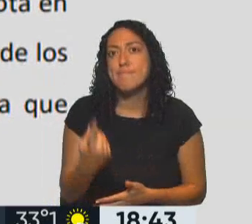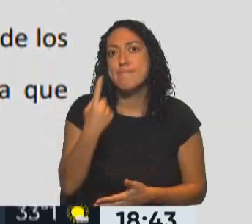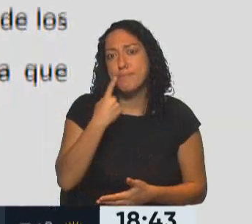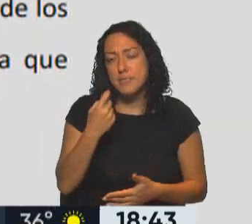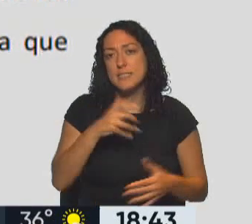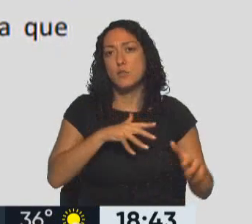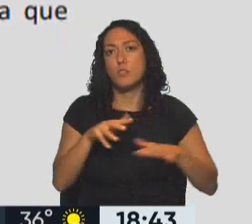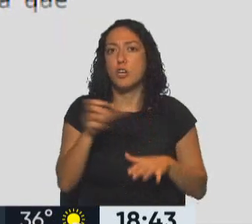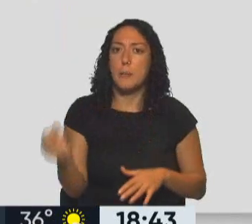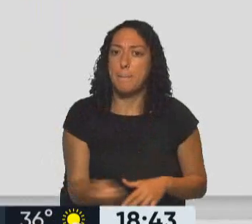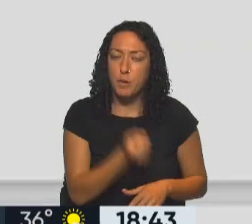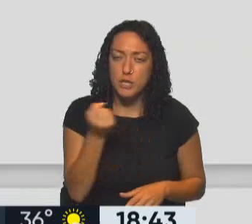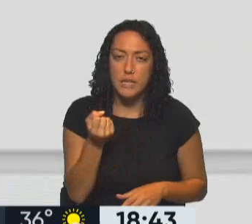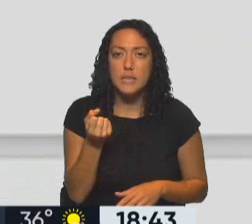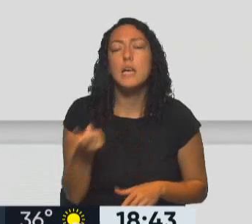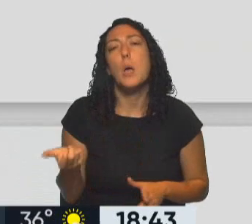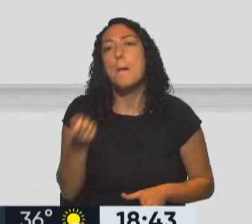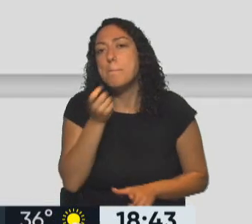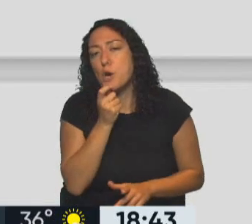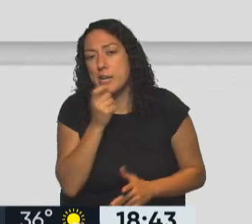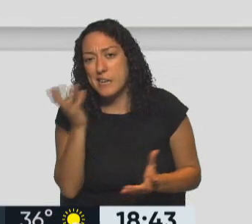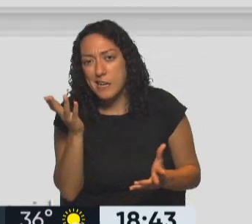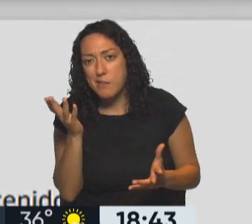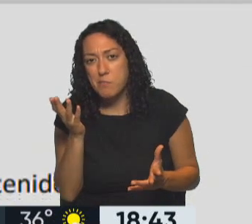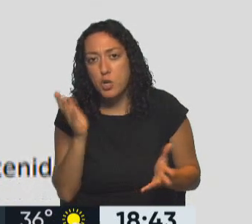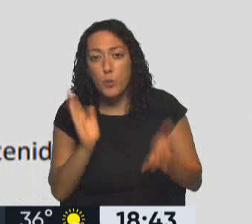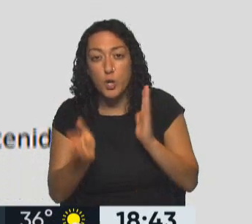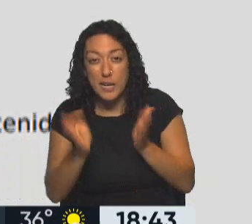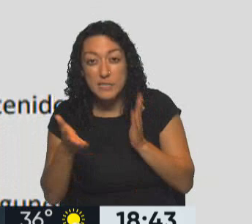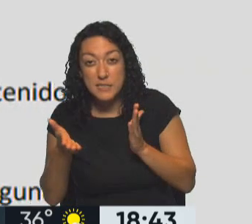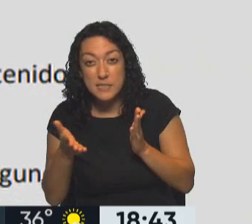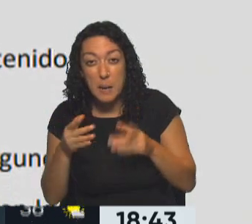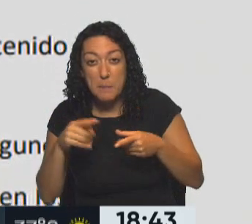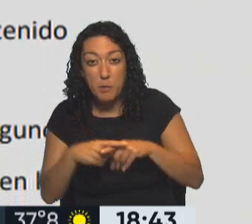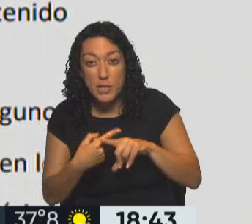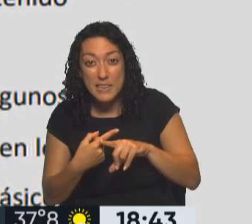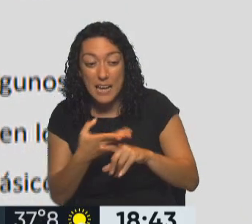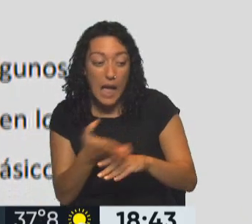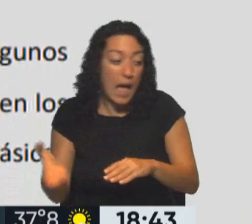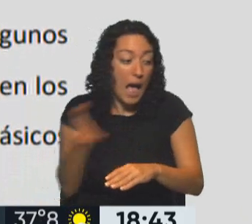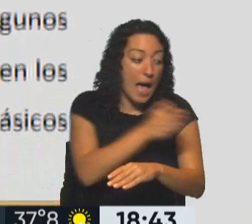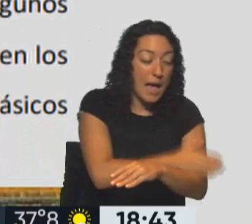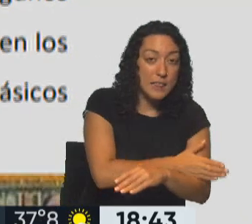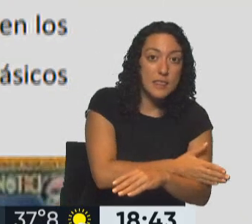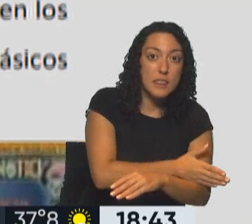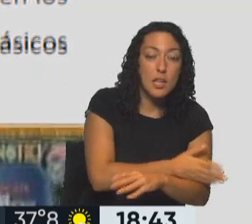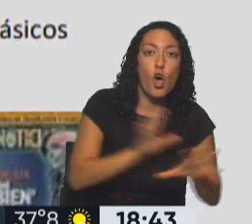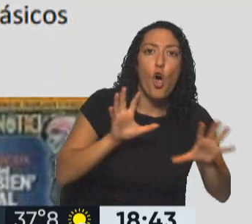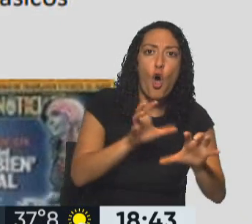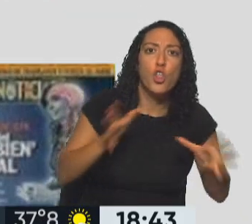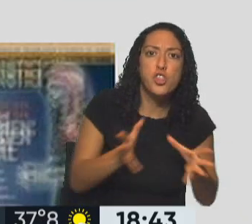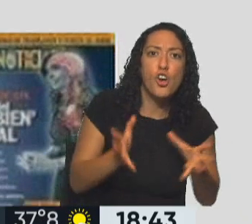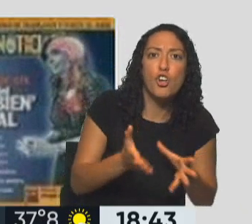hechos relevantes por ejemplo que antecedidos de esta violencia política han habido discursos de odio Por ejemplo